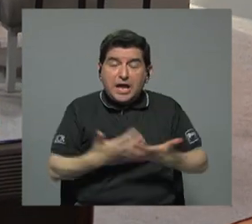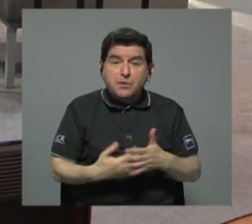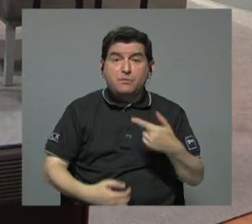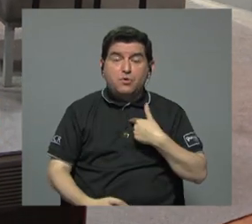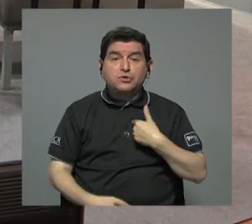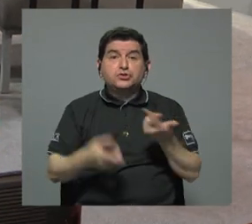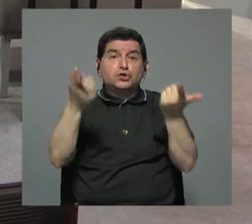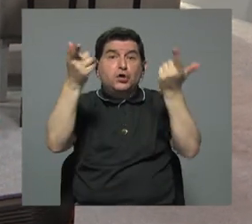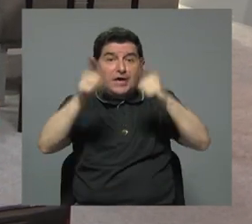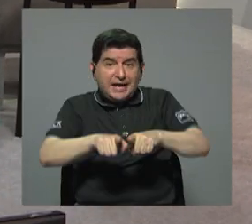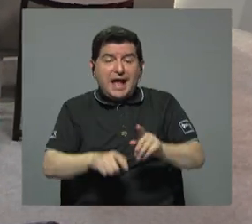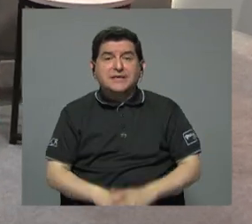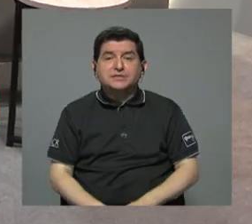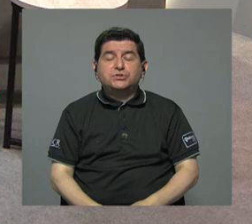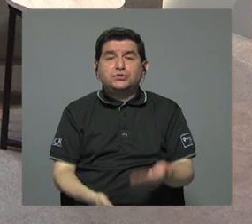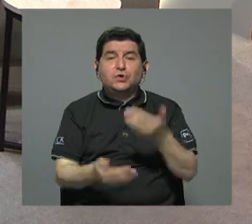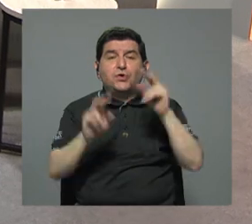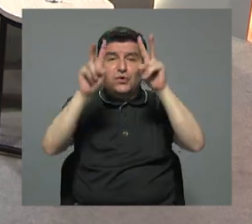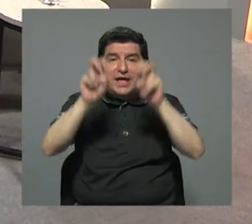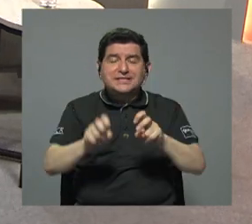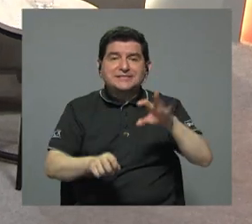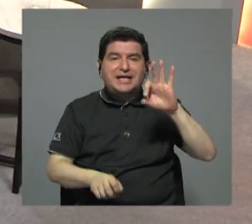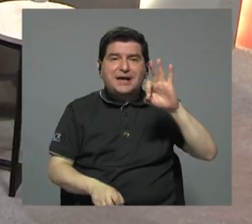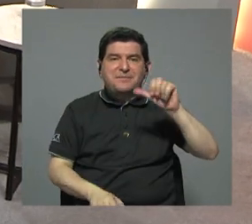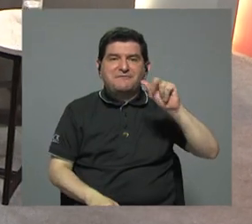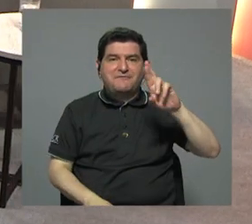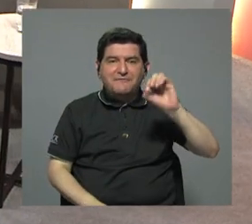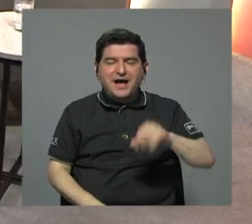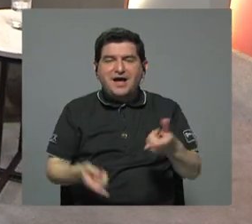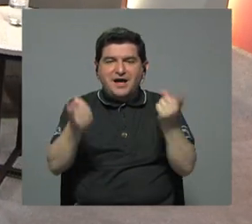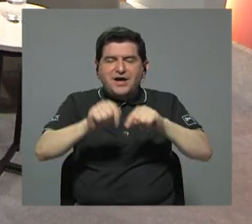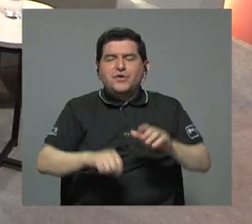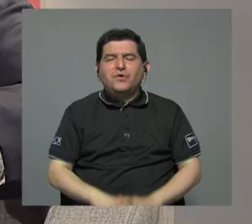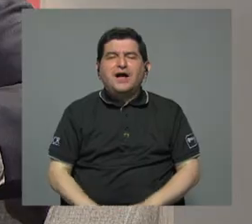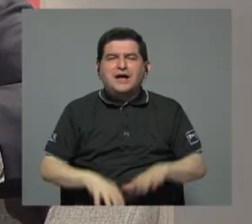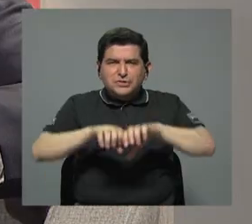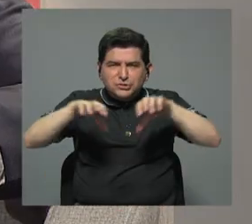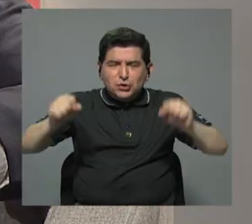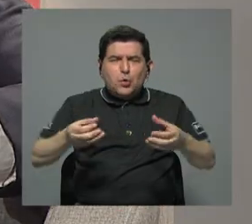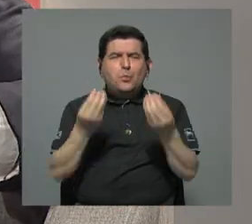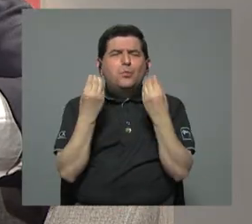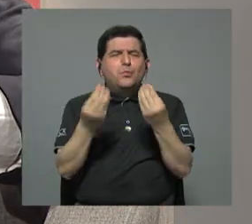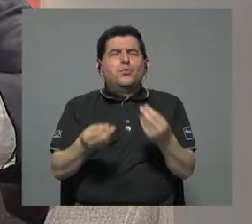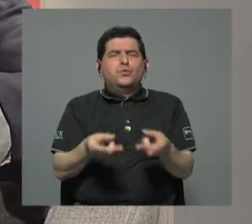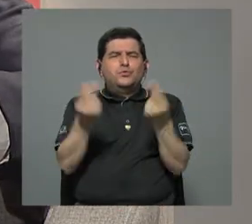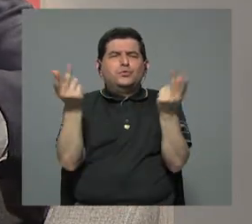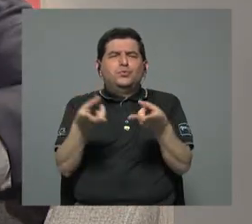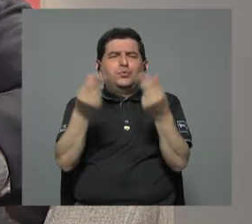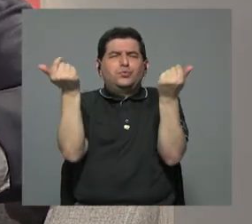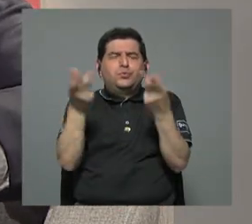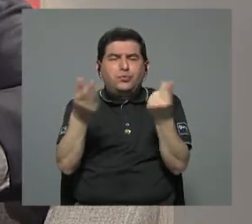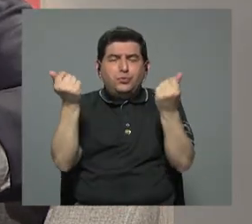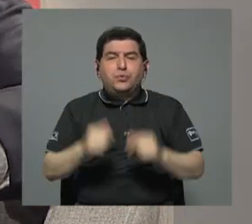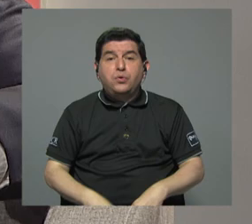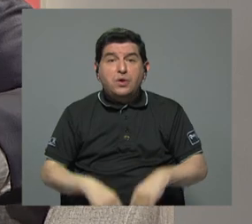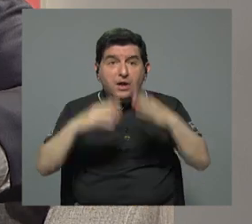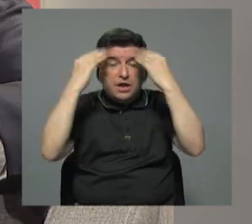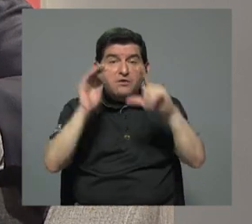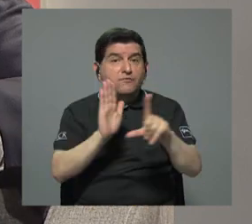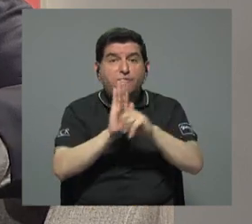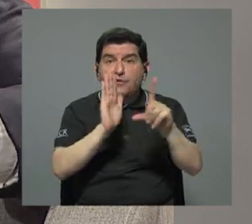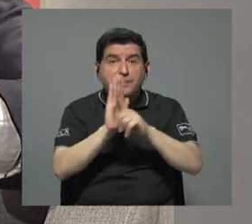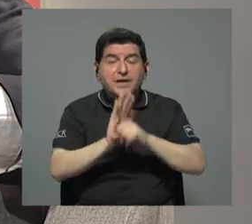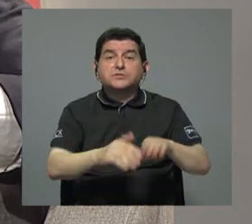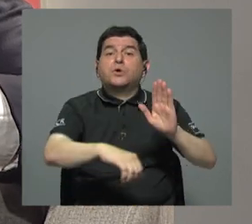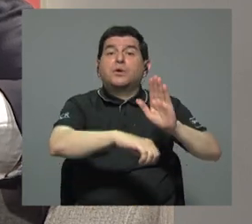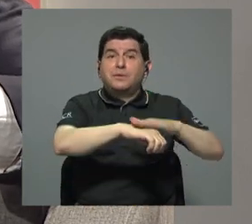en el caso de las pruebas faro también como un caso de corrupción ese gasto muchísima plata y ciertamente se extrajo información ilegal con el